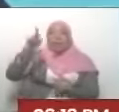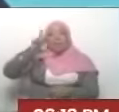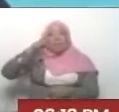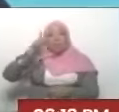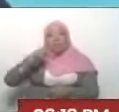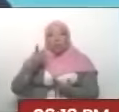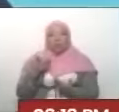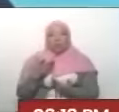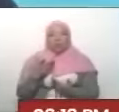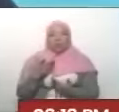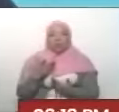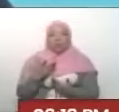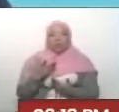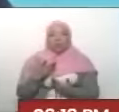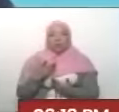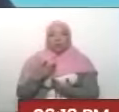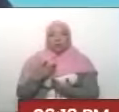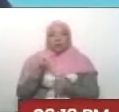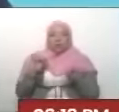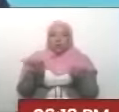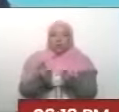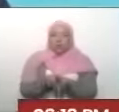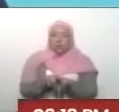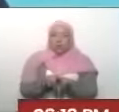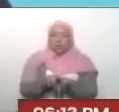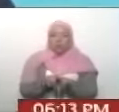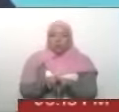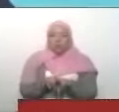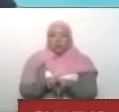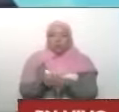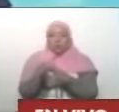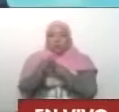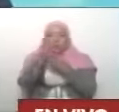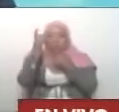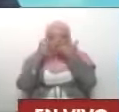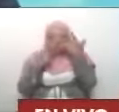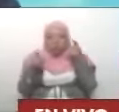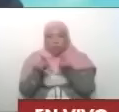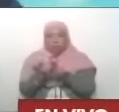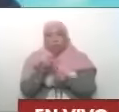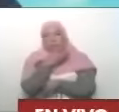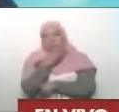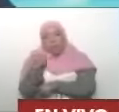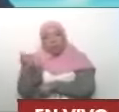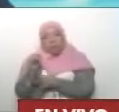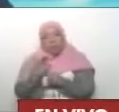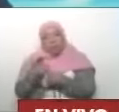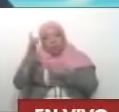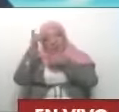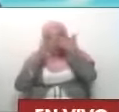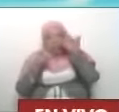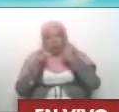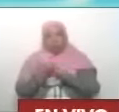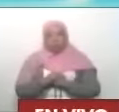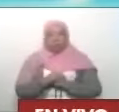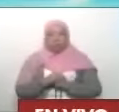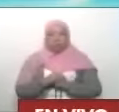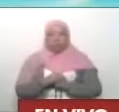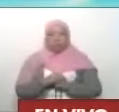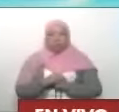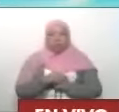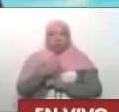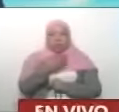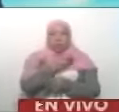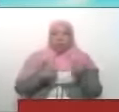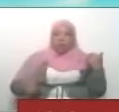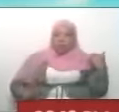es que cuando usted mismo ha dicho que es un digno heredero de Chávez, creo que esta es la mejor forma de demostrarlo. Mire, Alejandro es